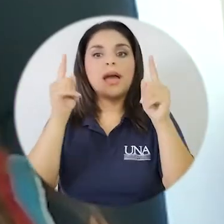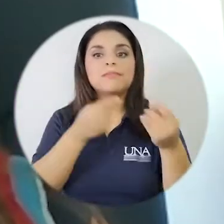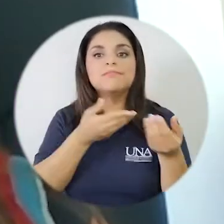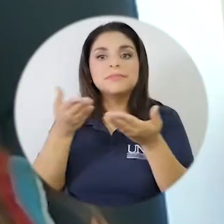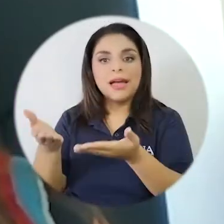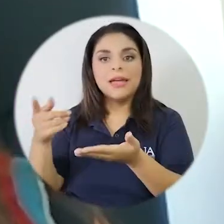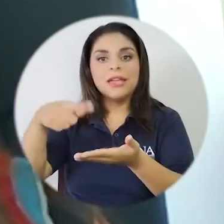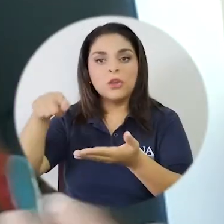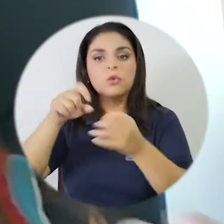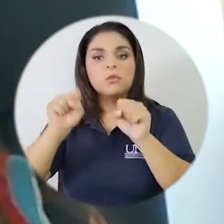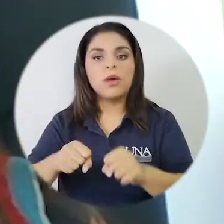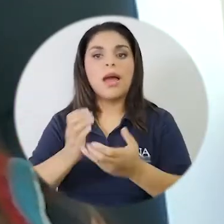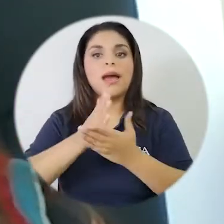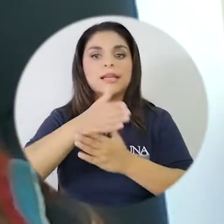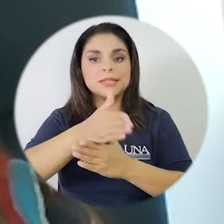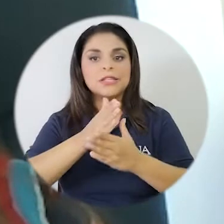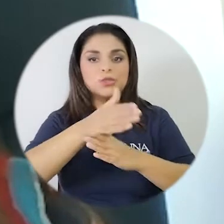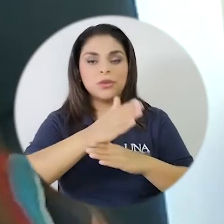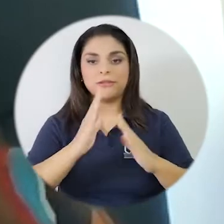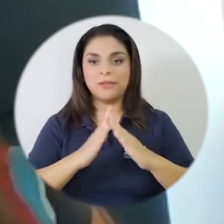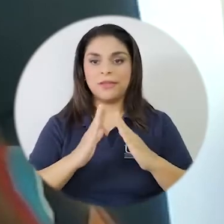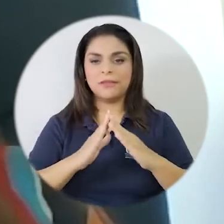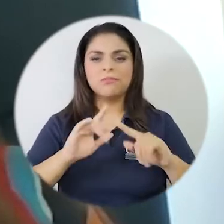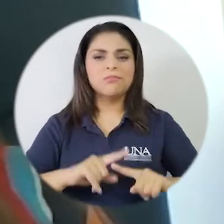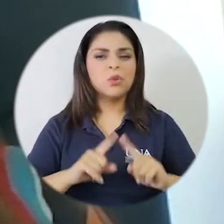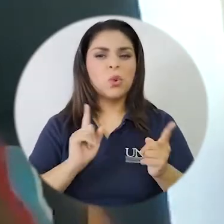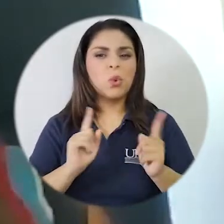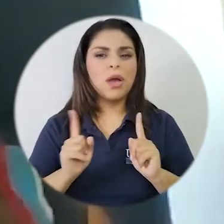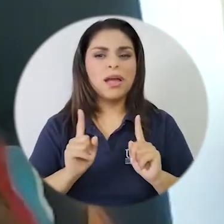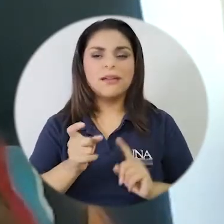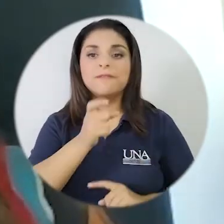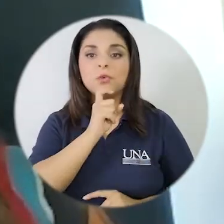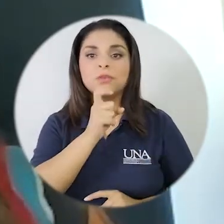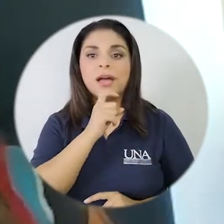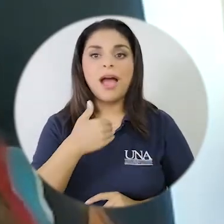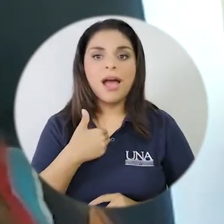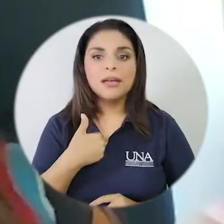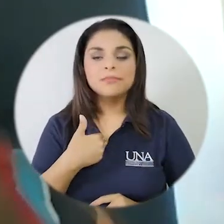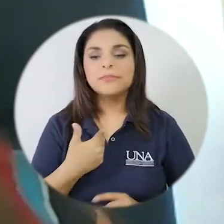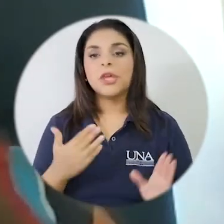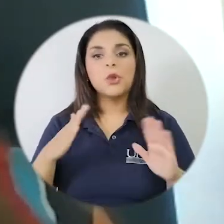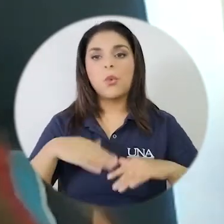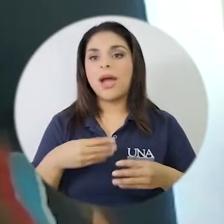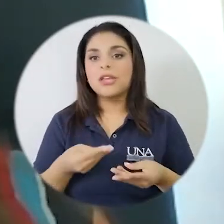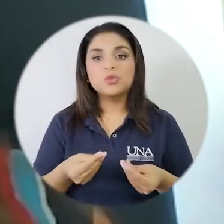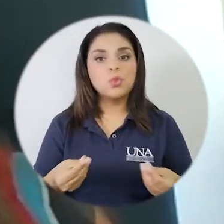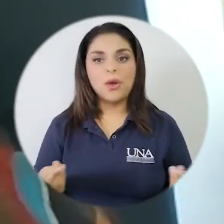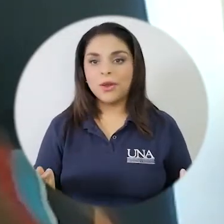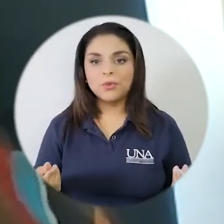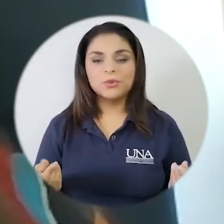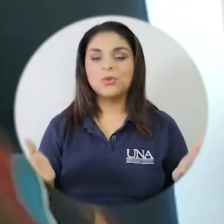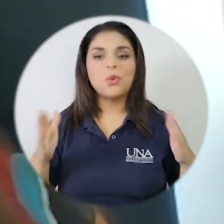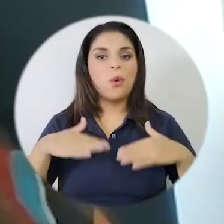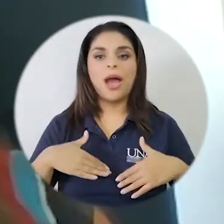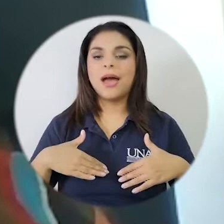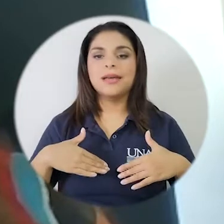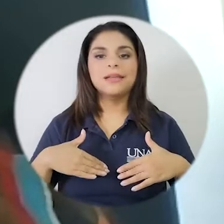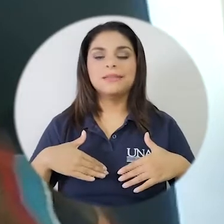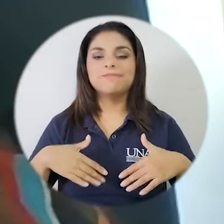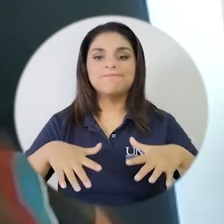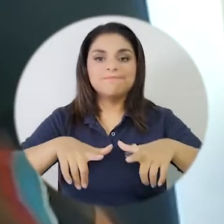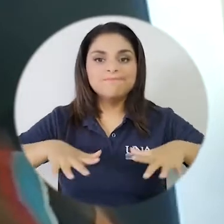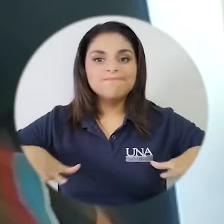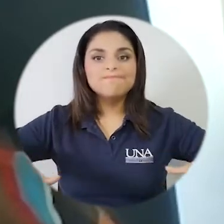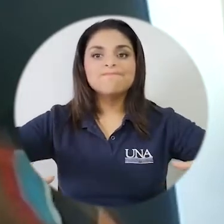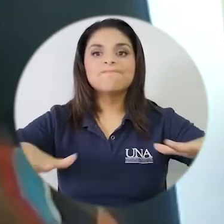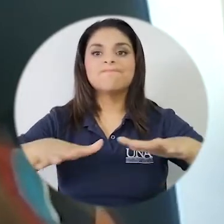de subsidios, poder tener acceso a la vivienda. Pero ¿cuál es la dificultad que tenemos? El acceso al suelo, un suelo disponible, bien